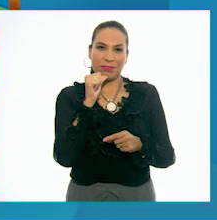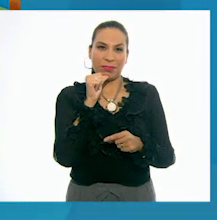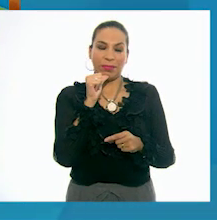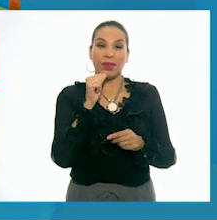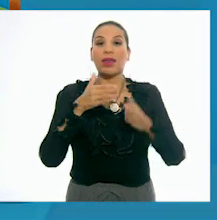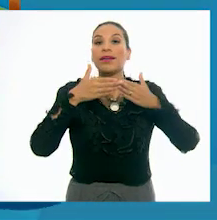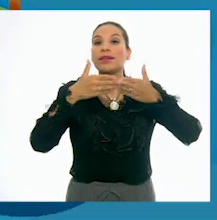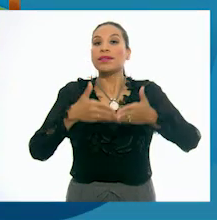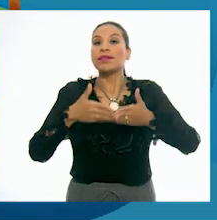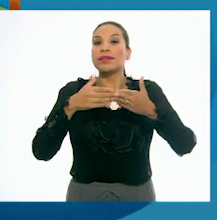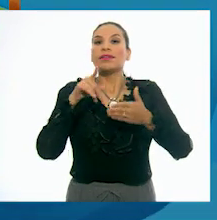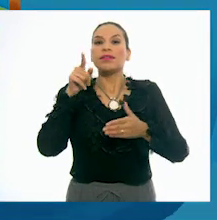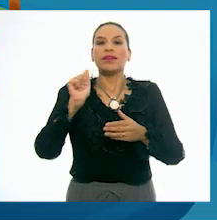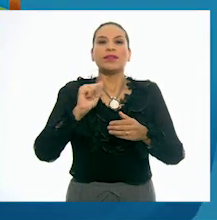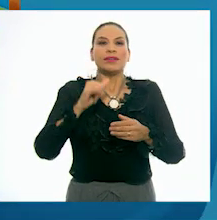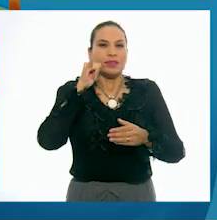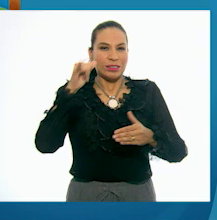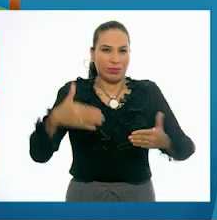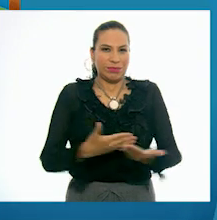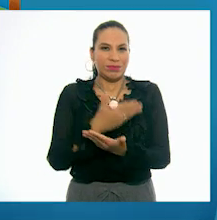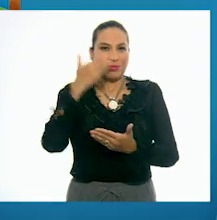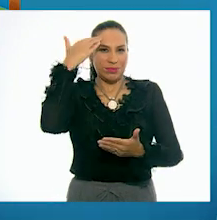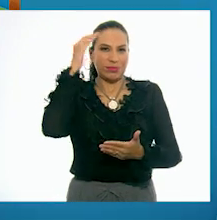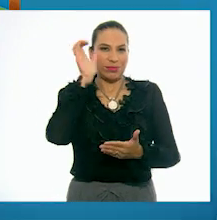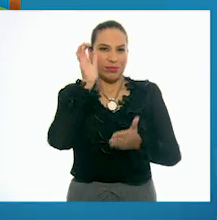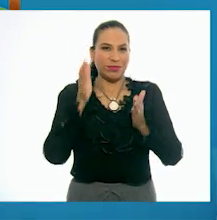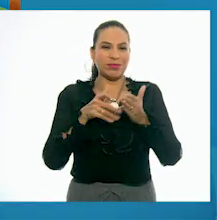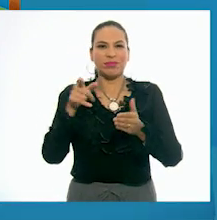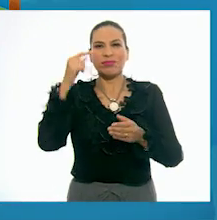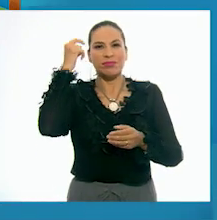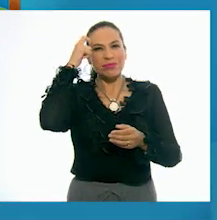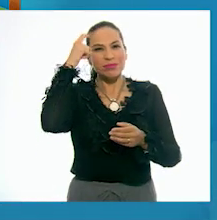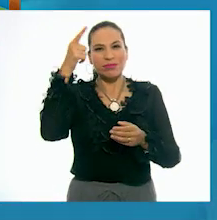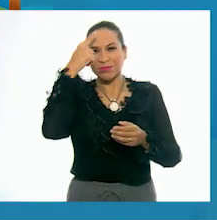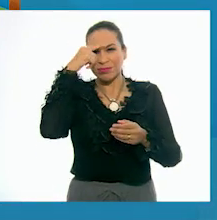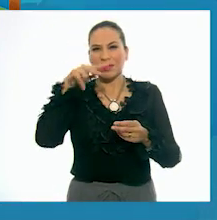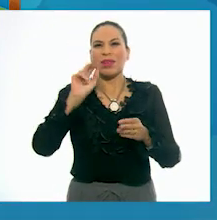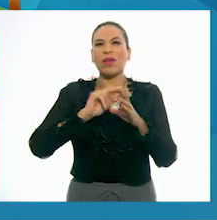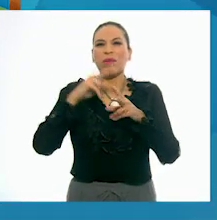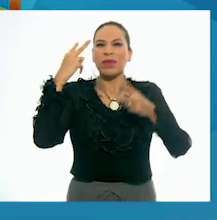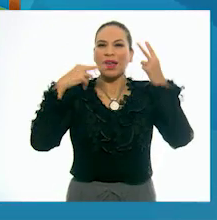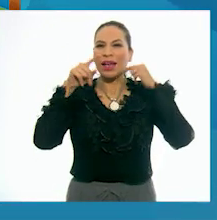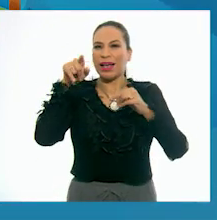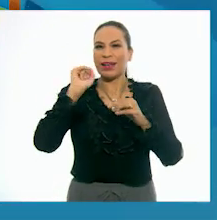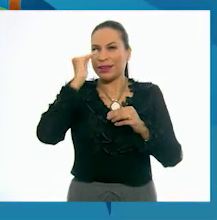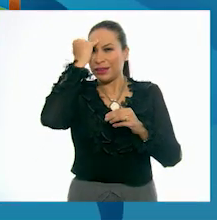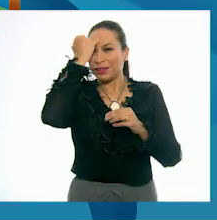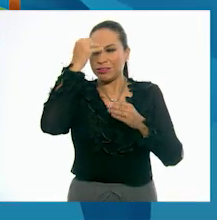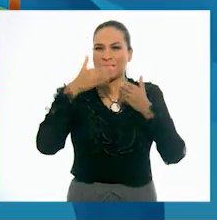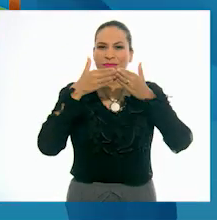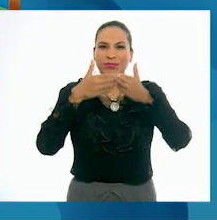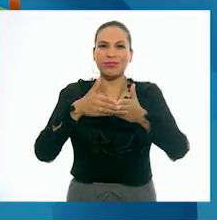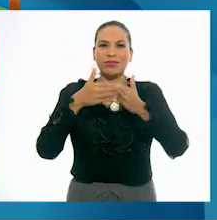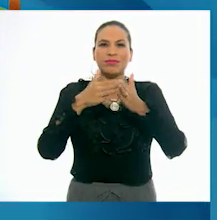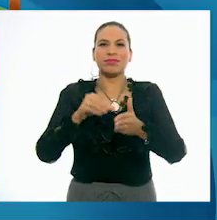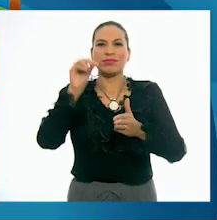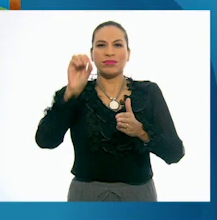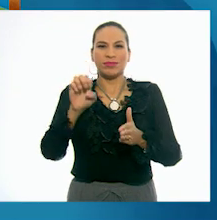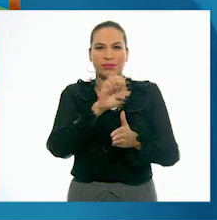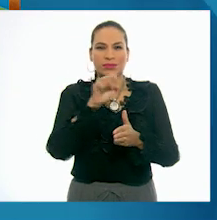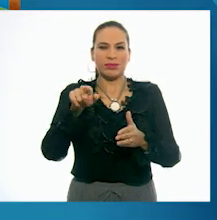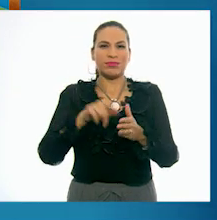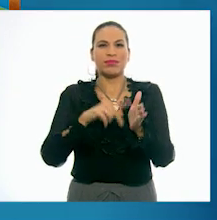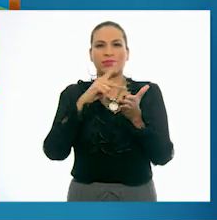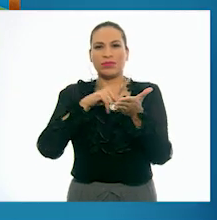El navegante genovés Cristóbal Colón planeó el viaje a la India navegando hacia el oeste. Presentó